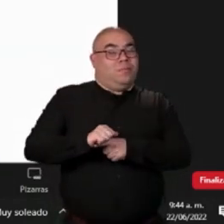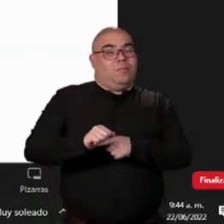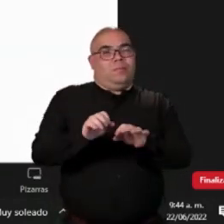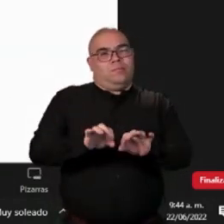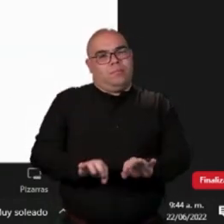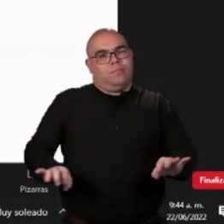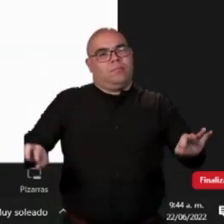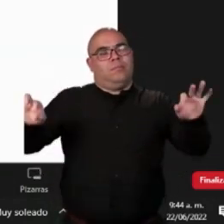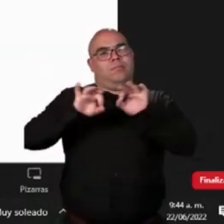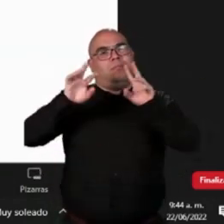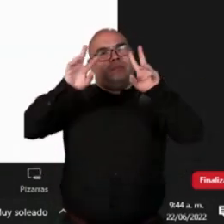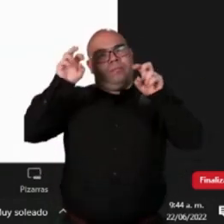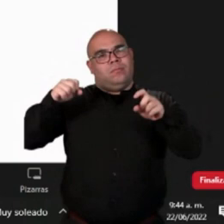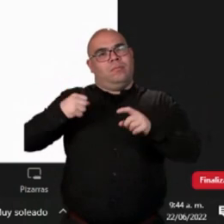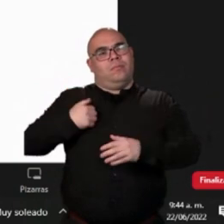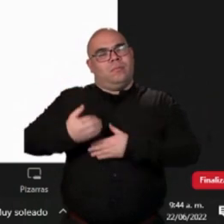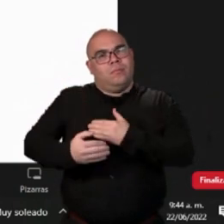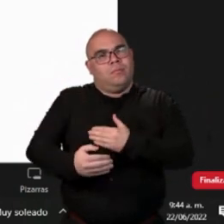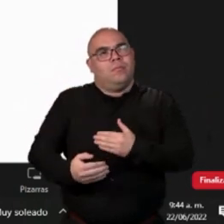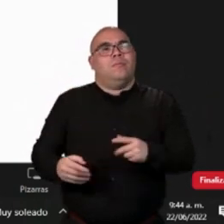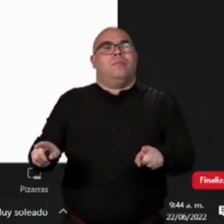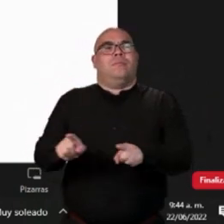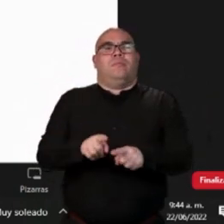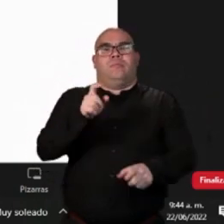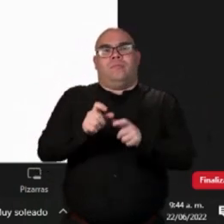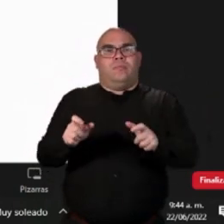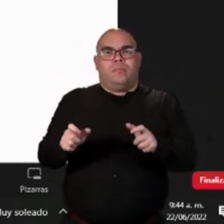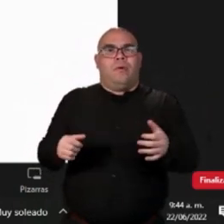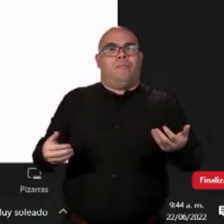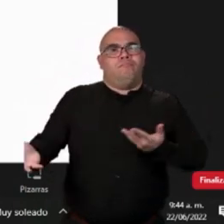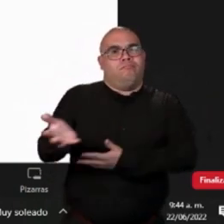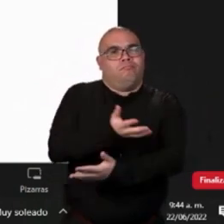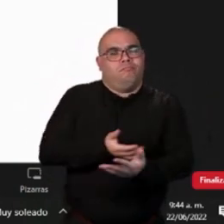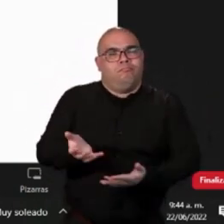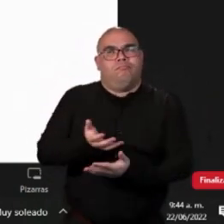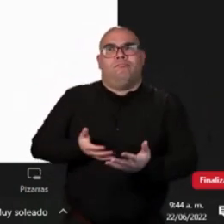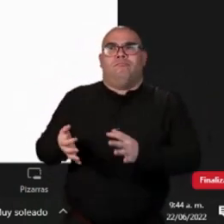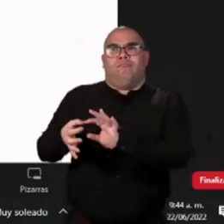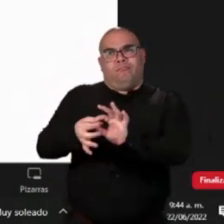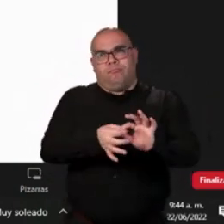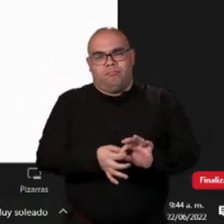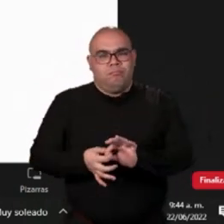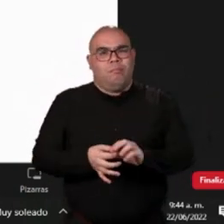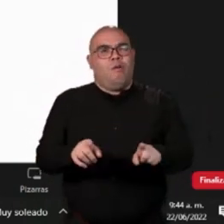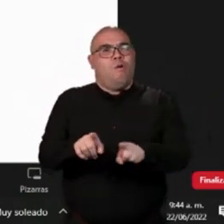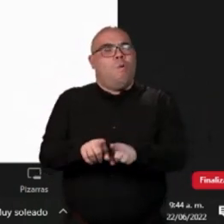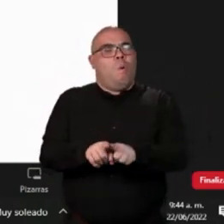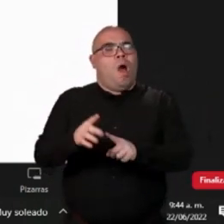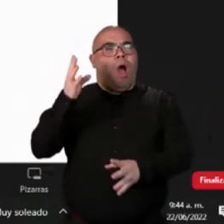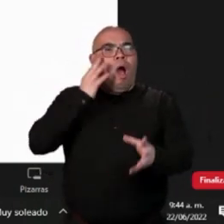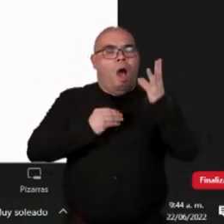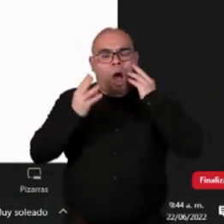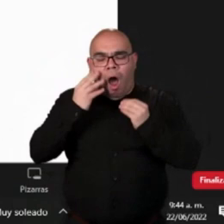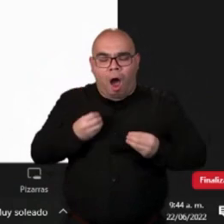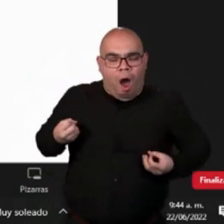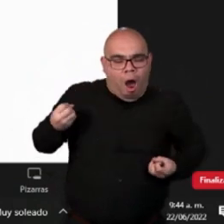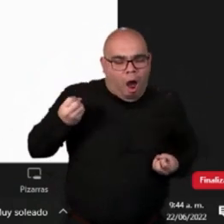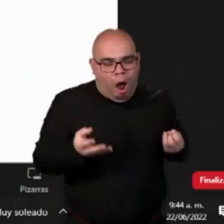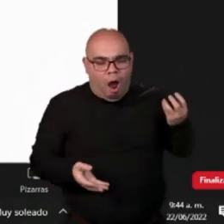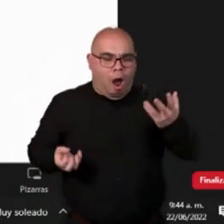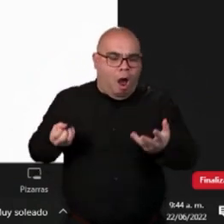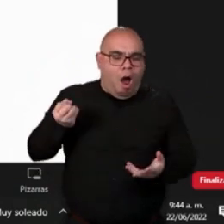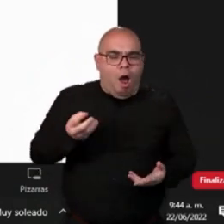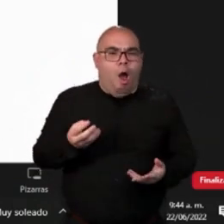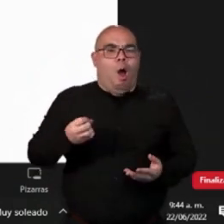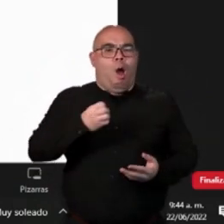para mantener el ritmo, para hacer que las personas compartan experiencias, tengan oportunidad de recibir feedback